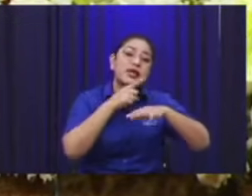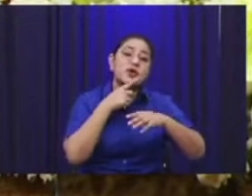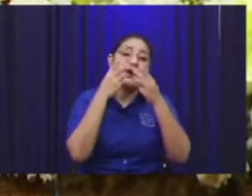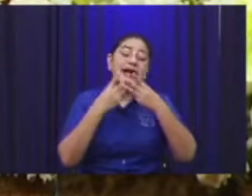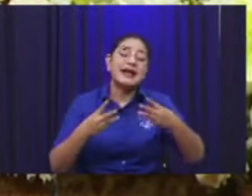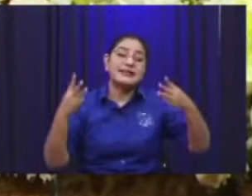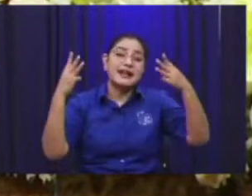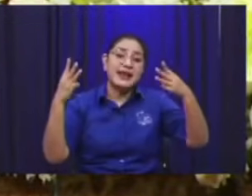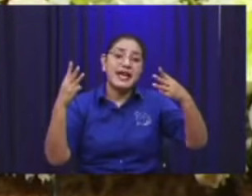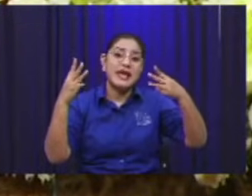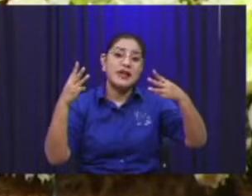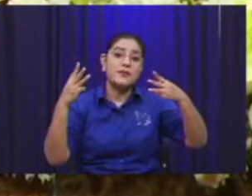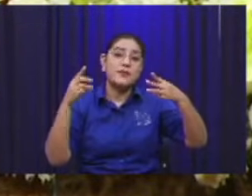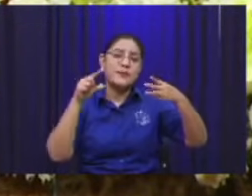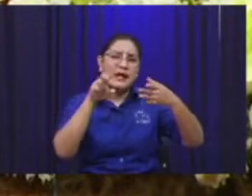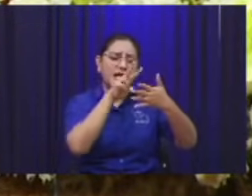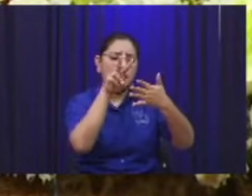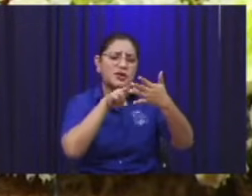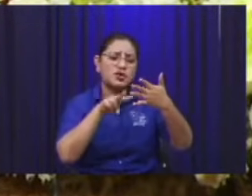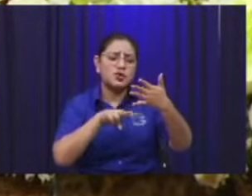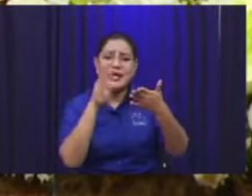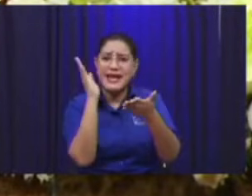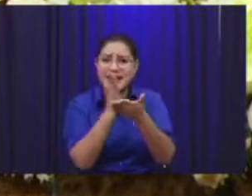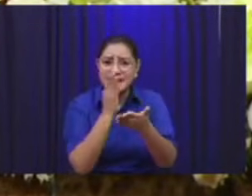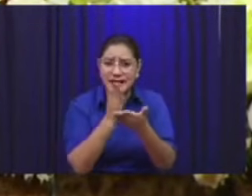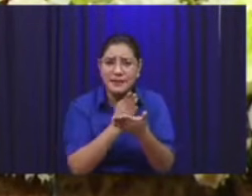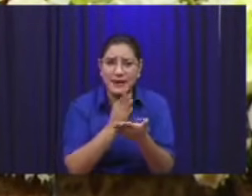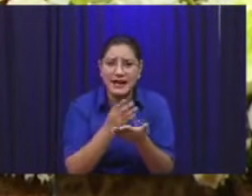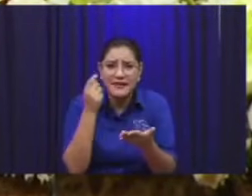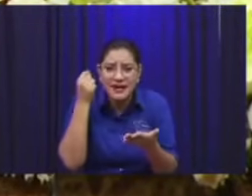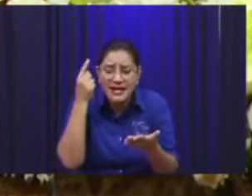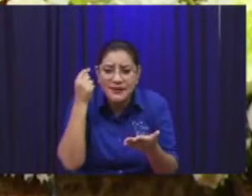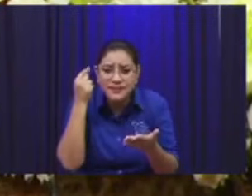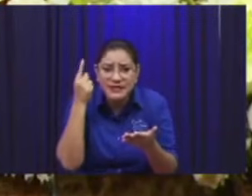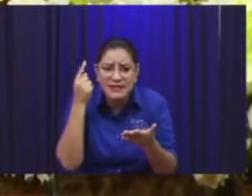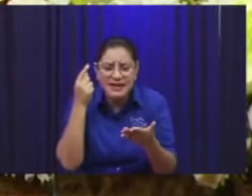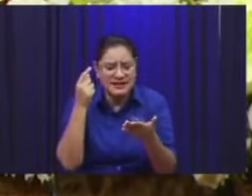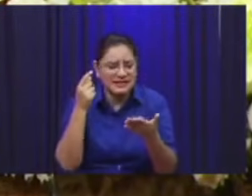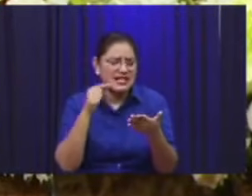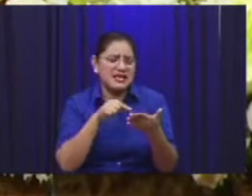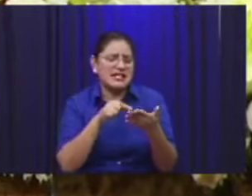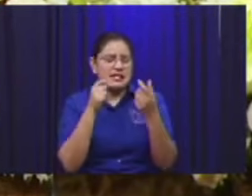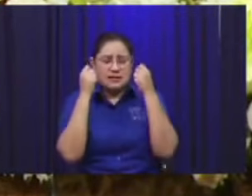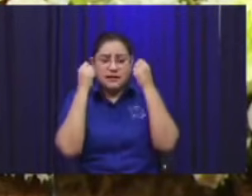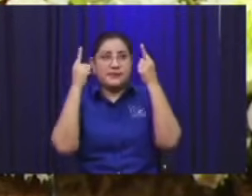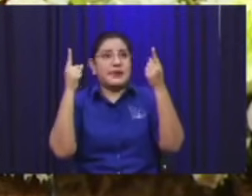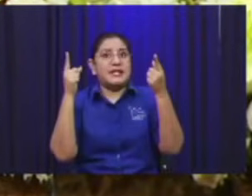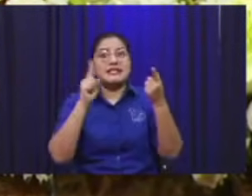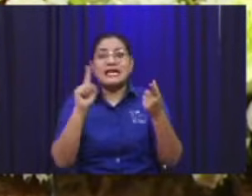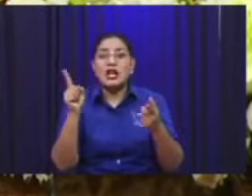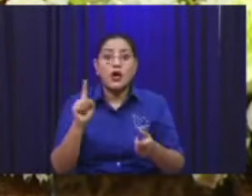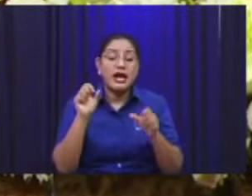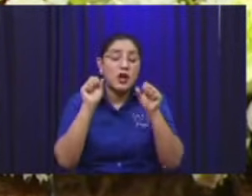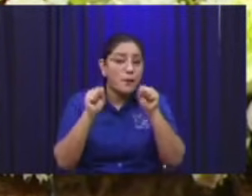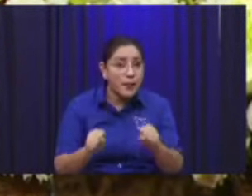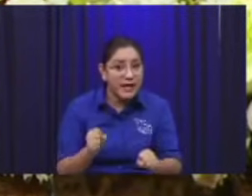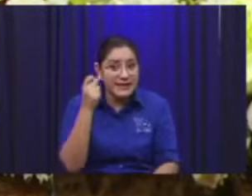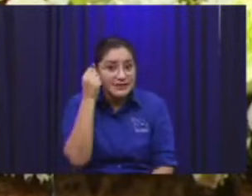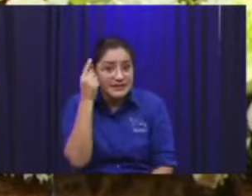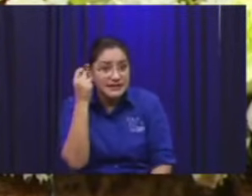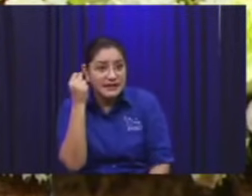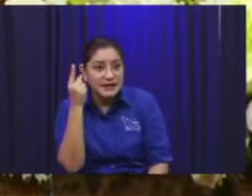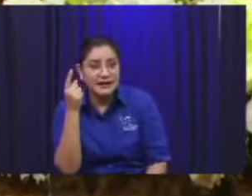oro para que cuando leas la palabra hermano la entienda la comprendas y lo que no lo puedas comprender que